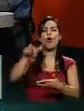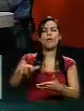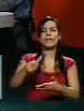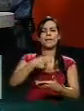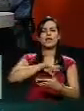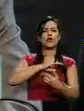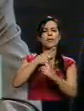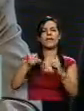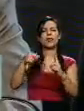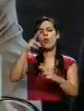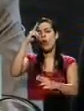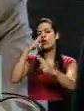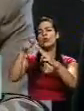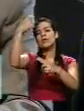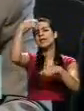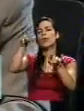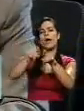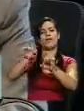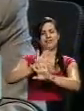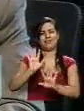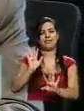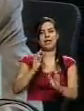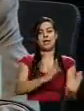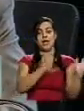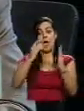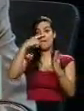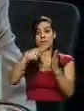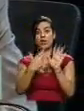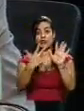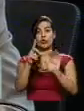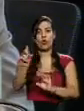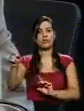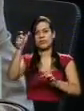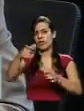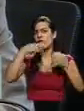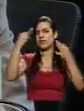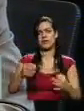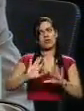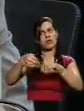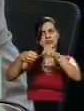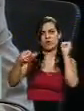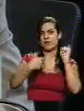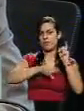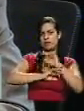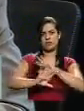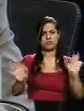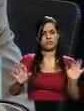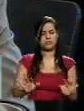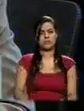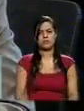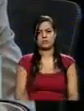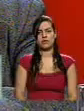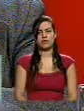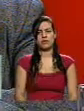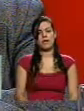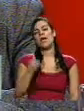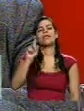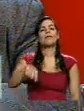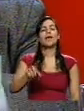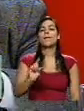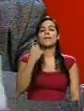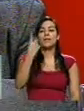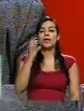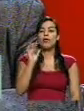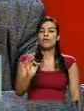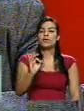decir con certeza que está en marcha un conflicto de clases en Venezuela? Sí, y el primero que, por cierto, el primero que ve eso